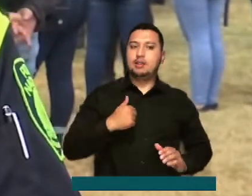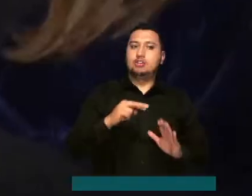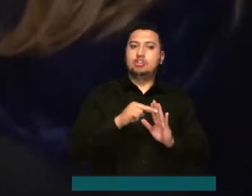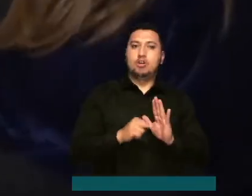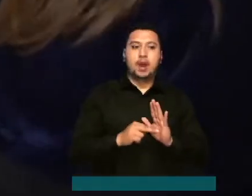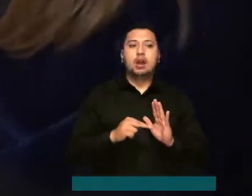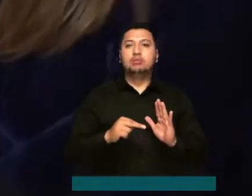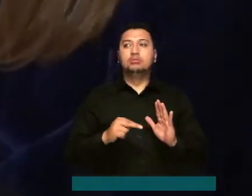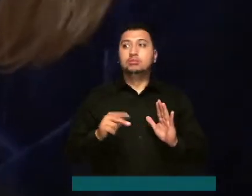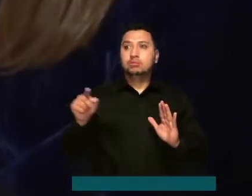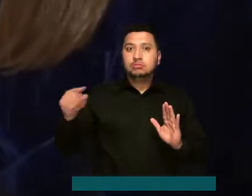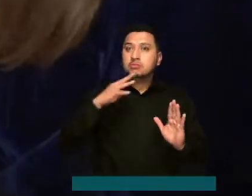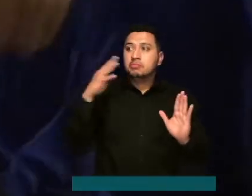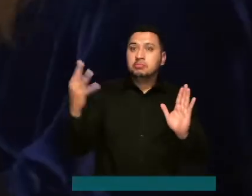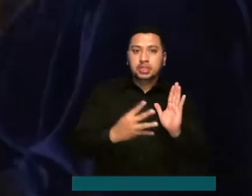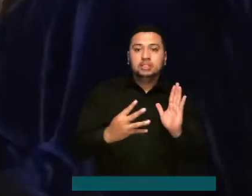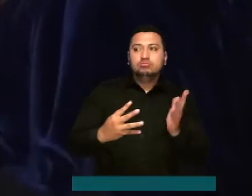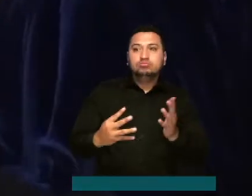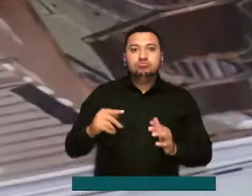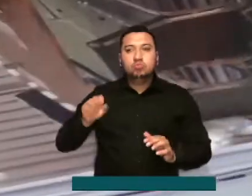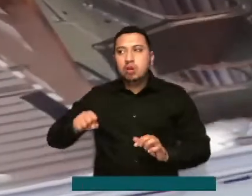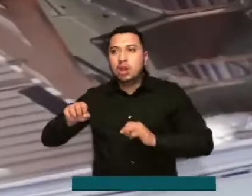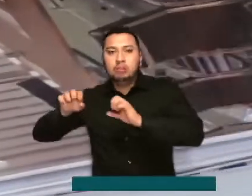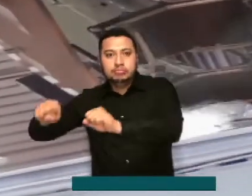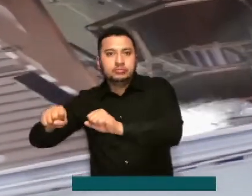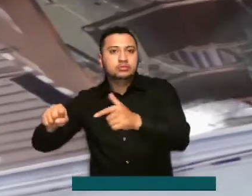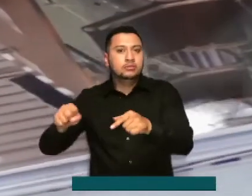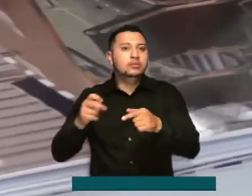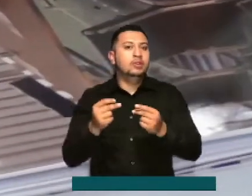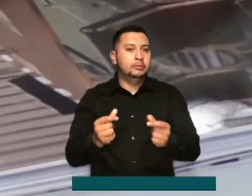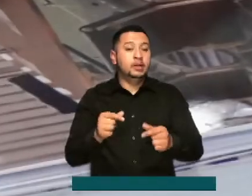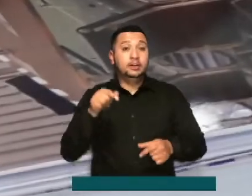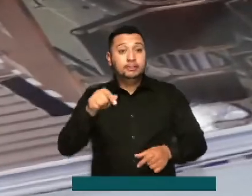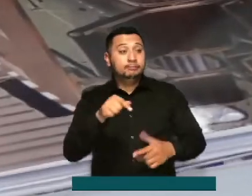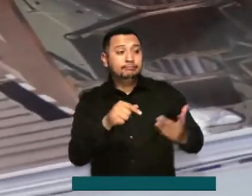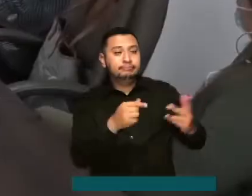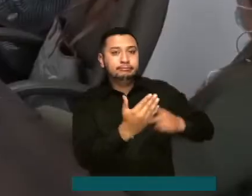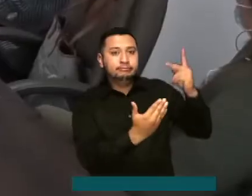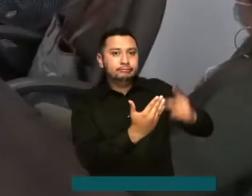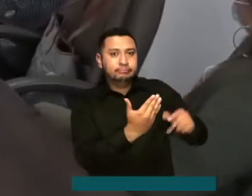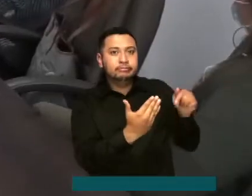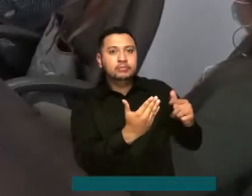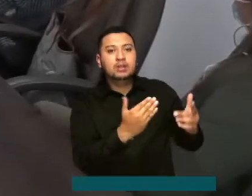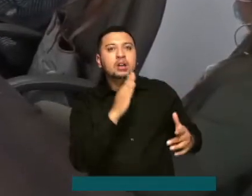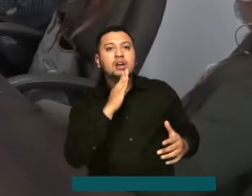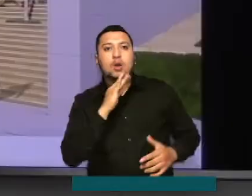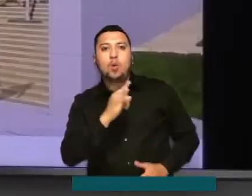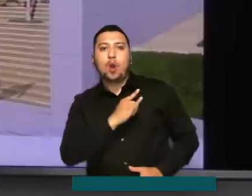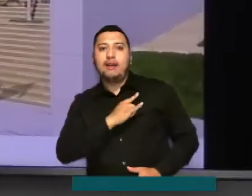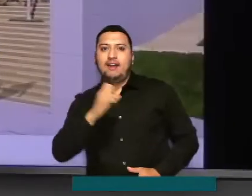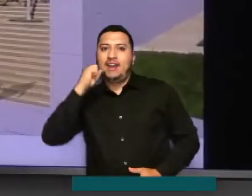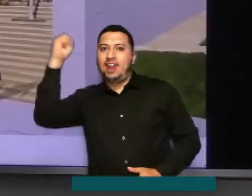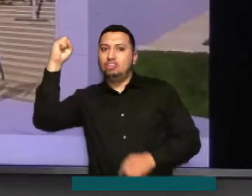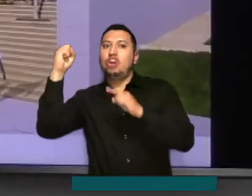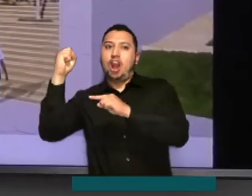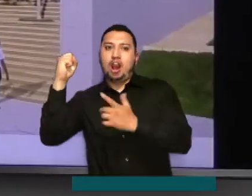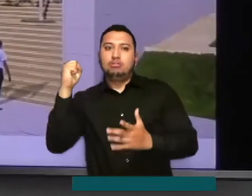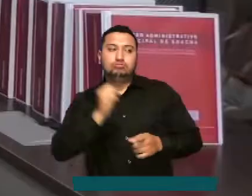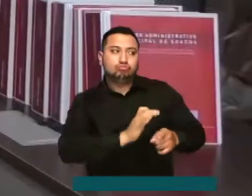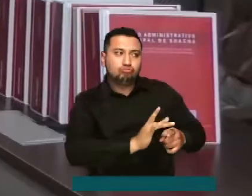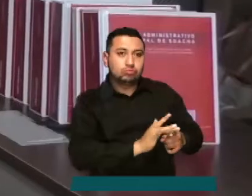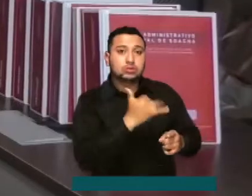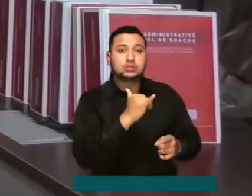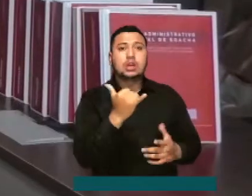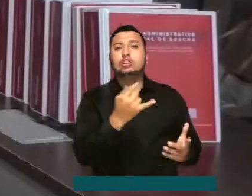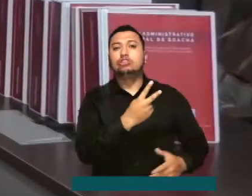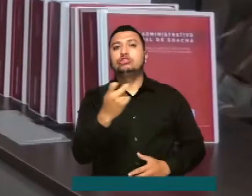nuestros ciudadanos. Los estudios de estos megaproyectos fueron realizados por la Universidad Nacional y la Universidad de Antioquia y en total se han